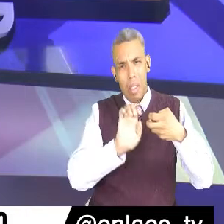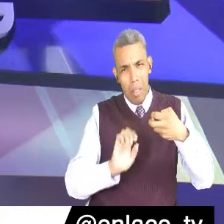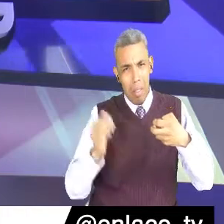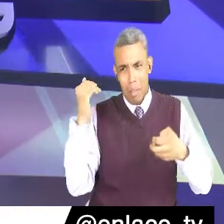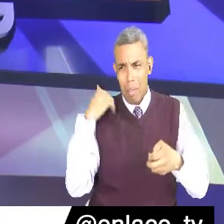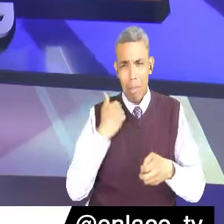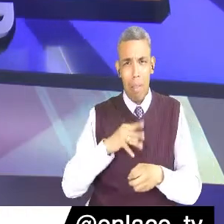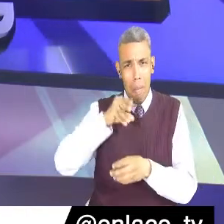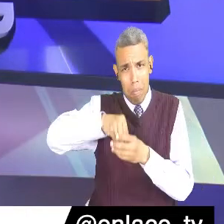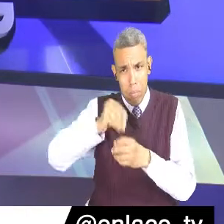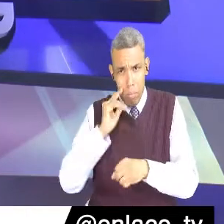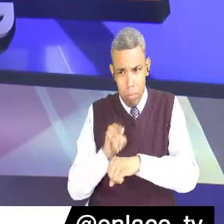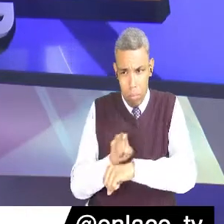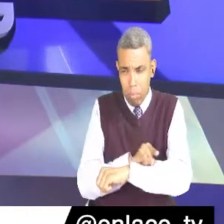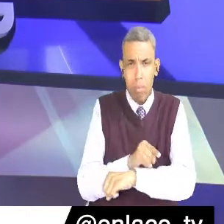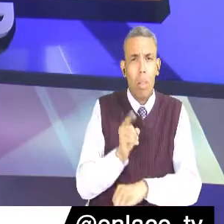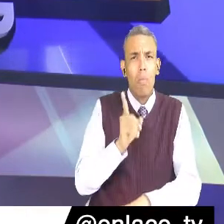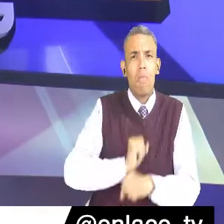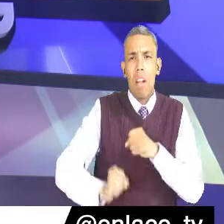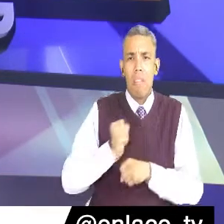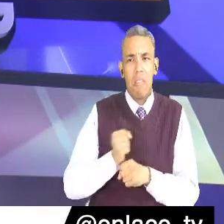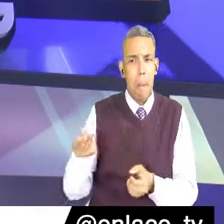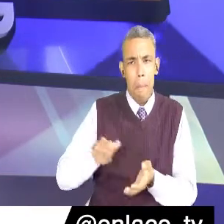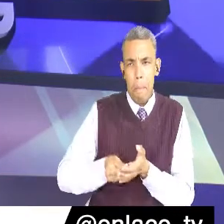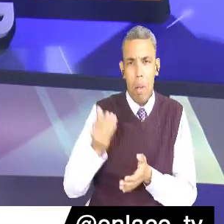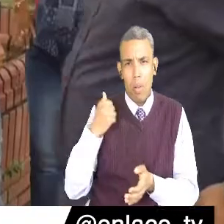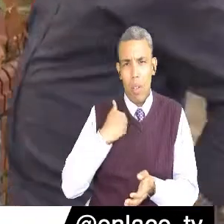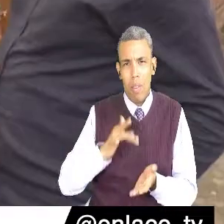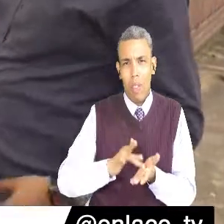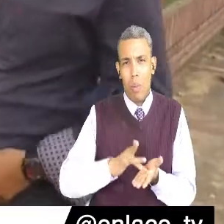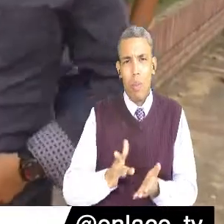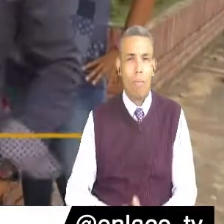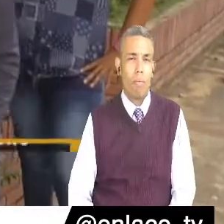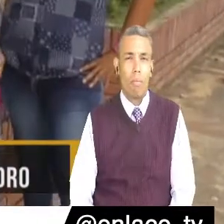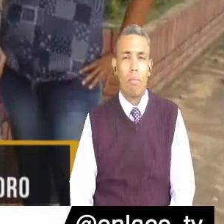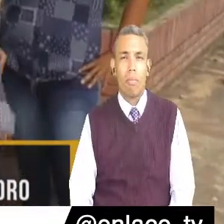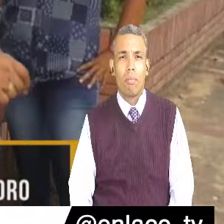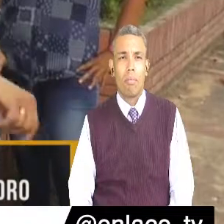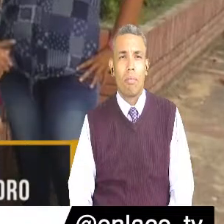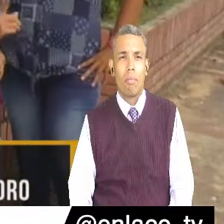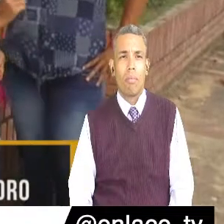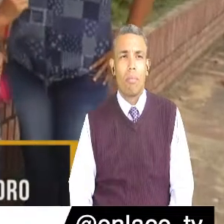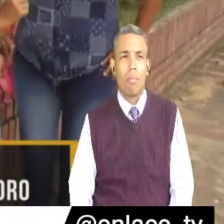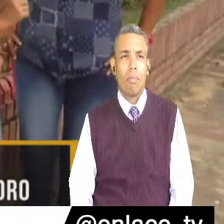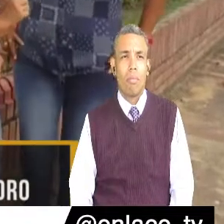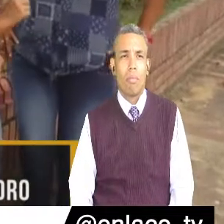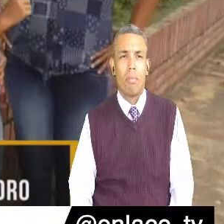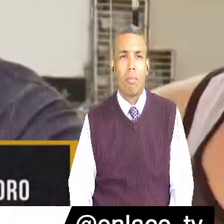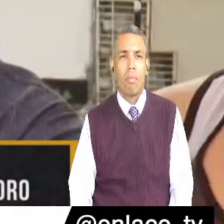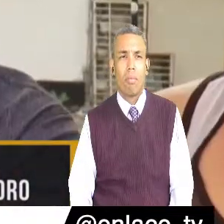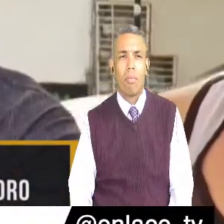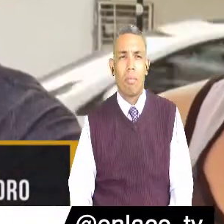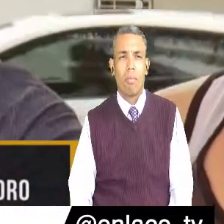los salarios pendientes ni las prestaciones sociales. Es trabajadores de una firma de seguridad que prestó hasta el pasado año servicios